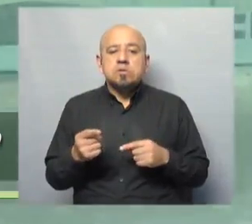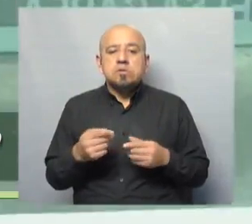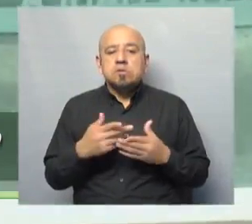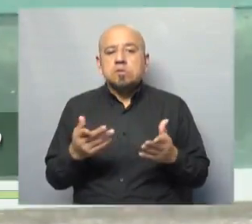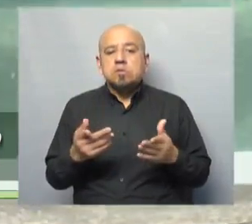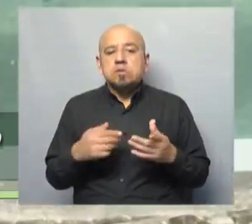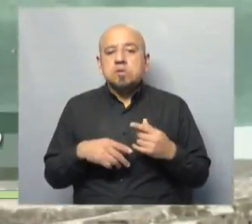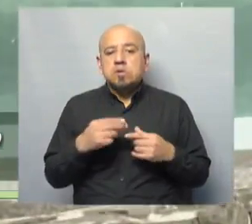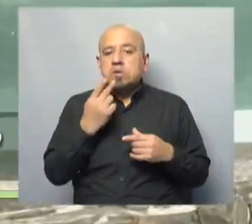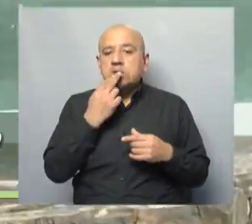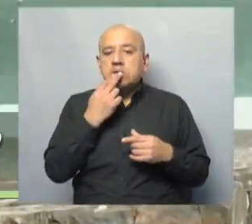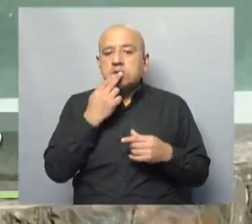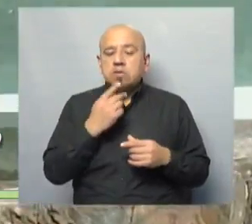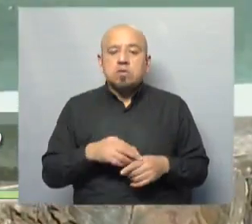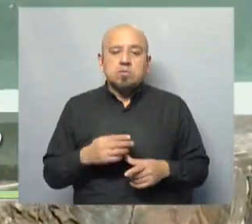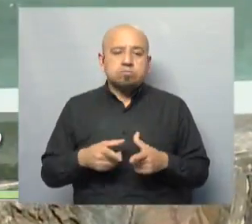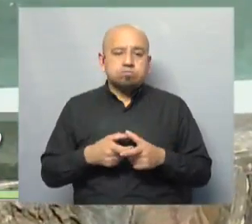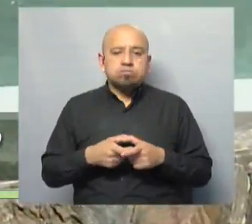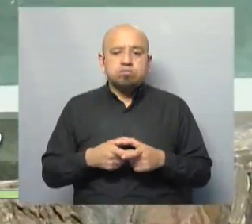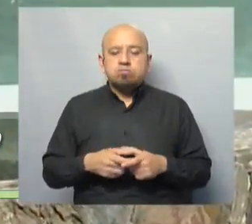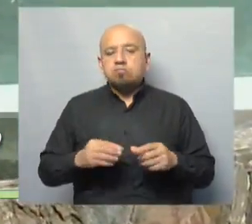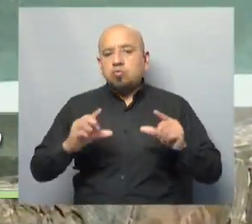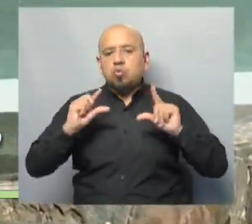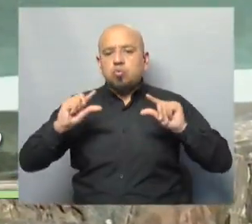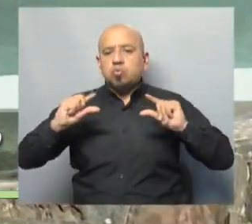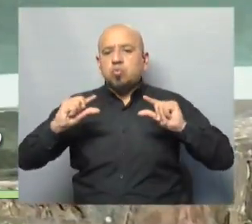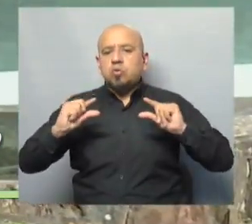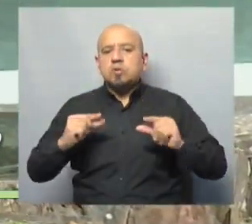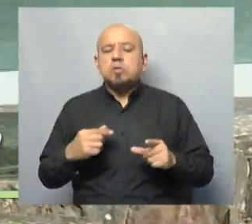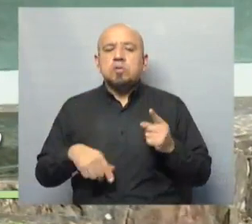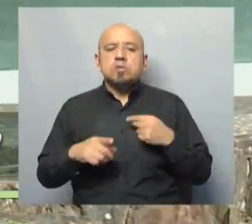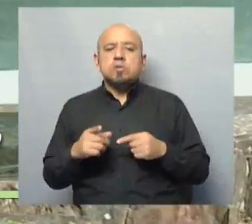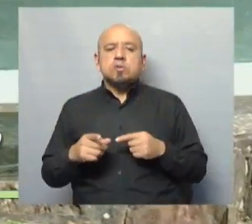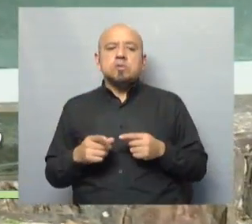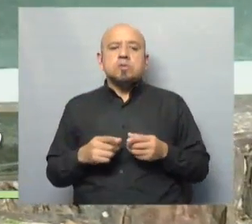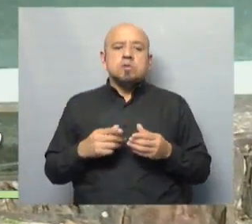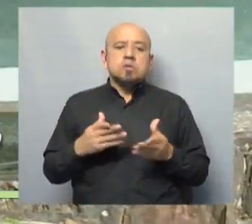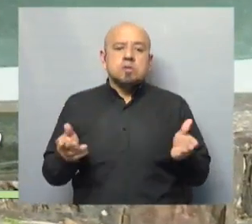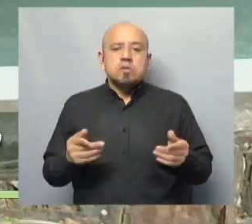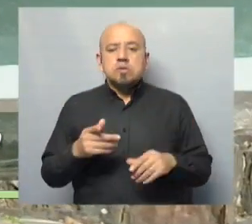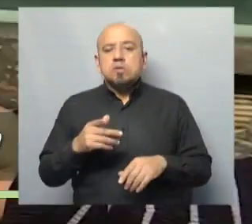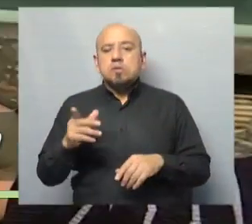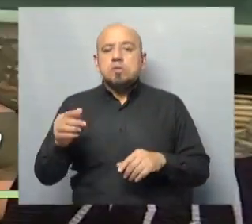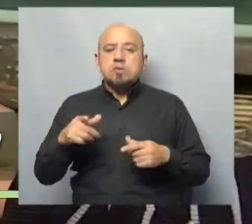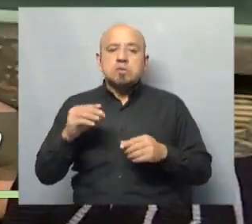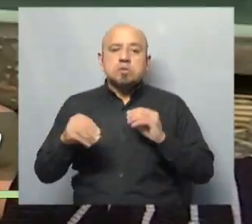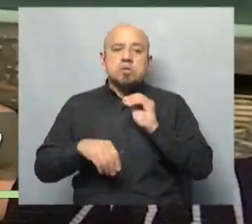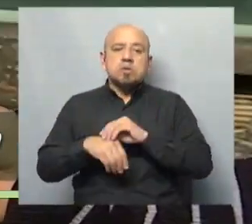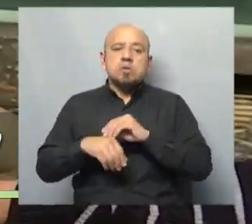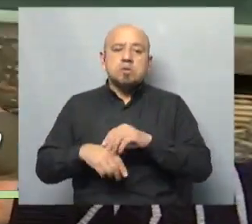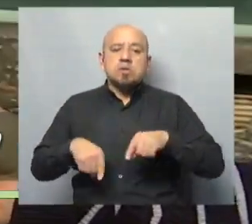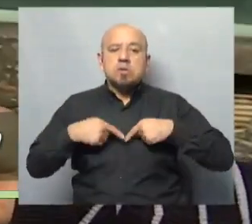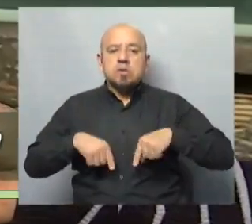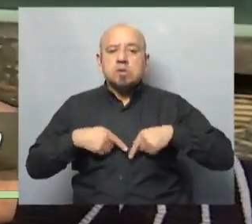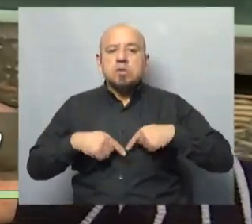piedra ese vidrio es muy grueso se vidrios y tiene nosotros comunicamos a la encargada que la referente del parque que ya se encarga de comunicar intendencia enseguida sí